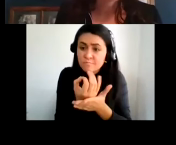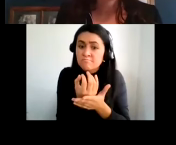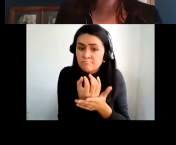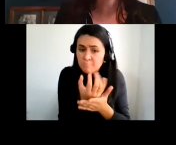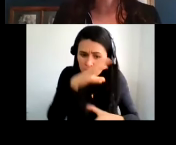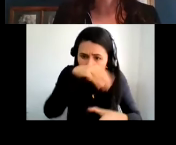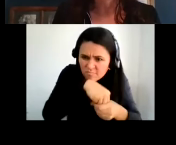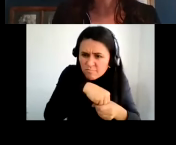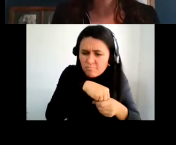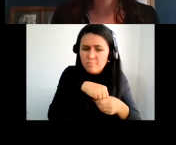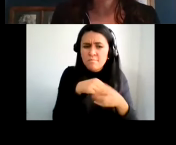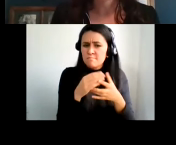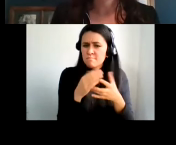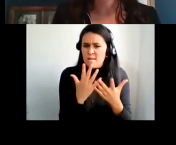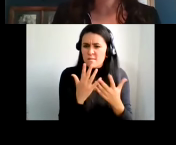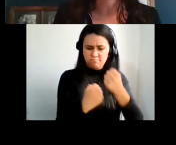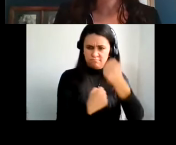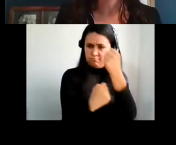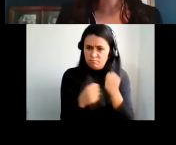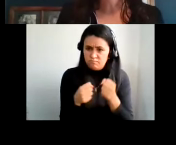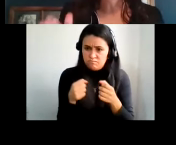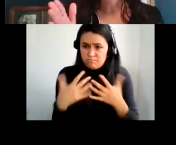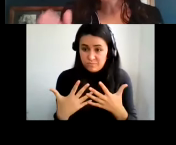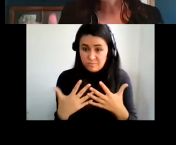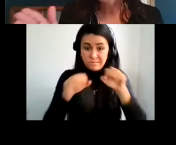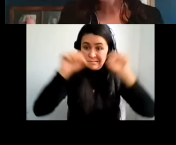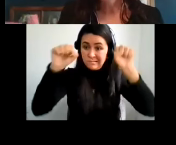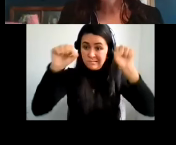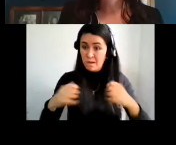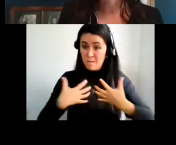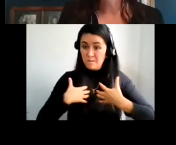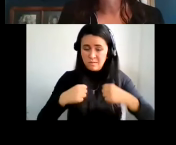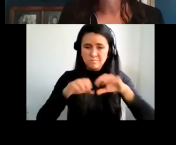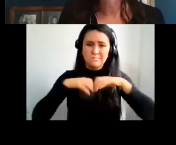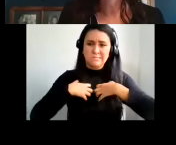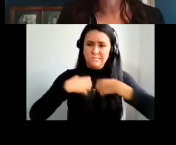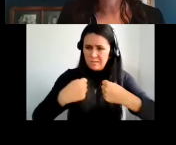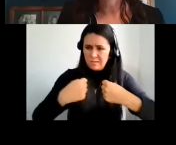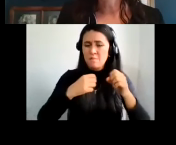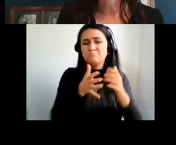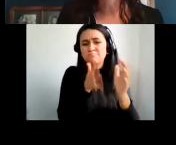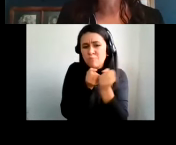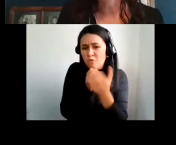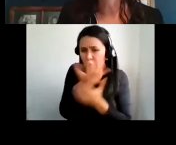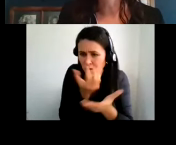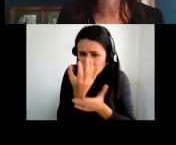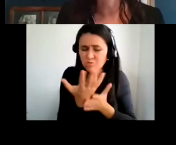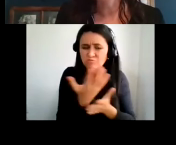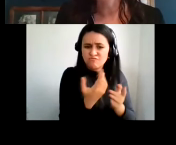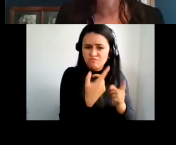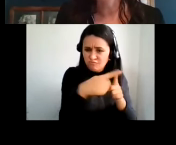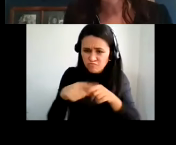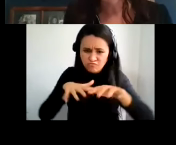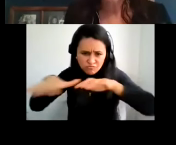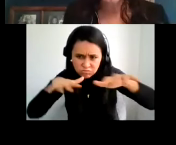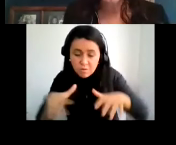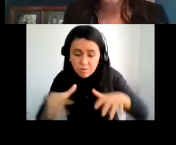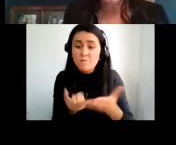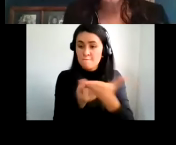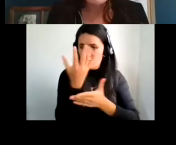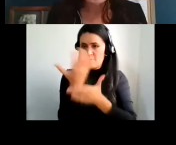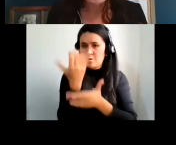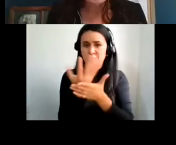en la medida que se fortalecen los sistemas de información, también se pueden estar empezando a incluir diferentes tipos de información.